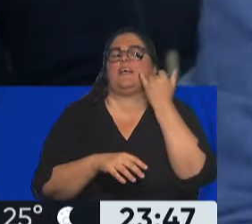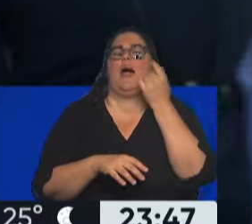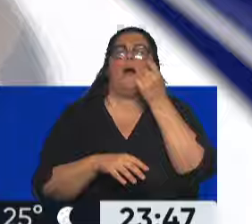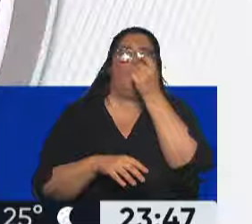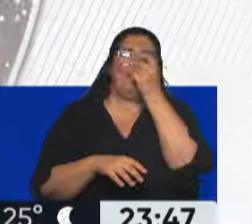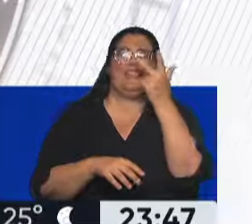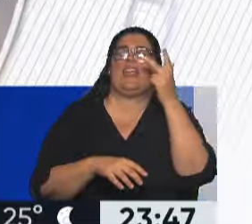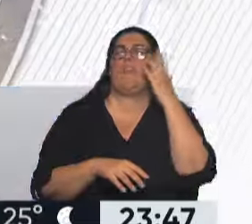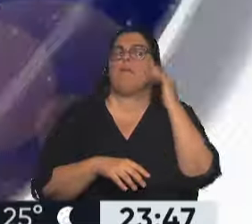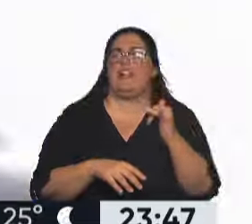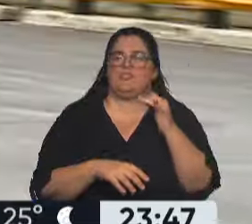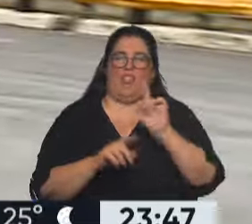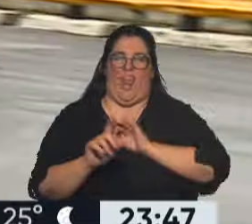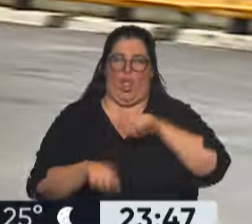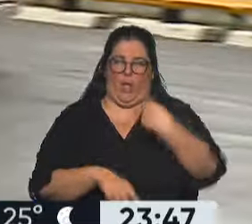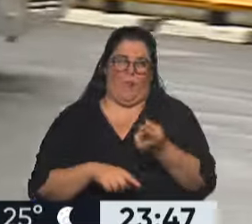de 2025.